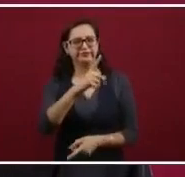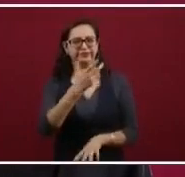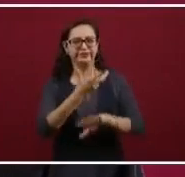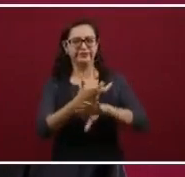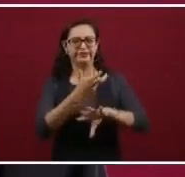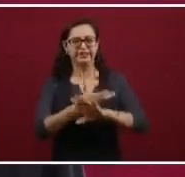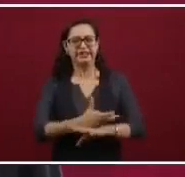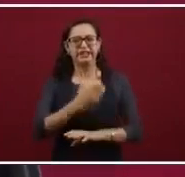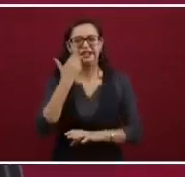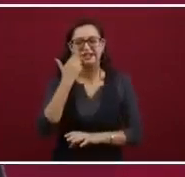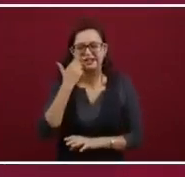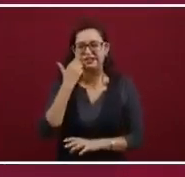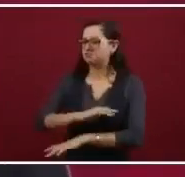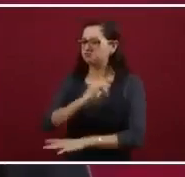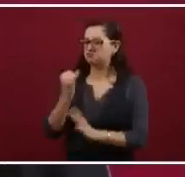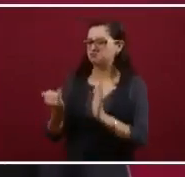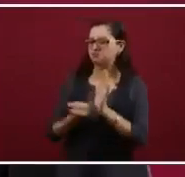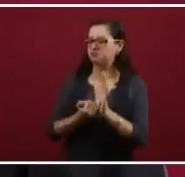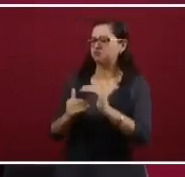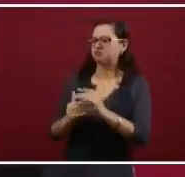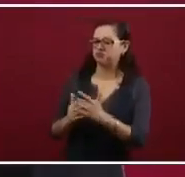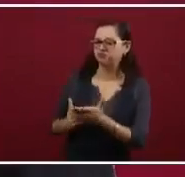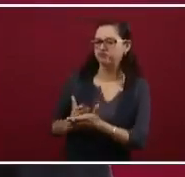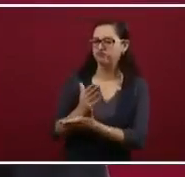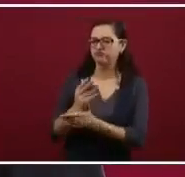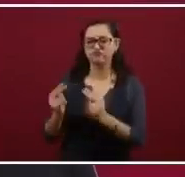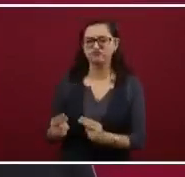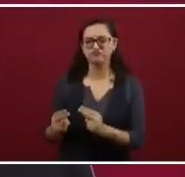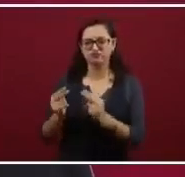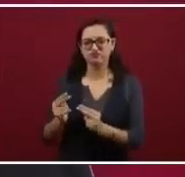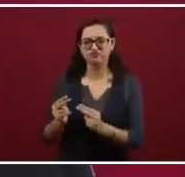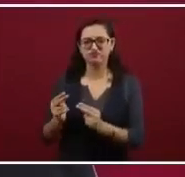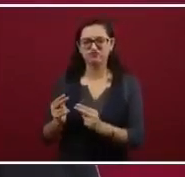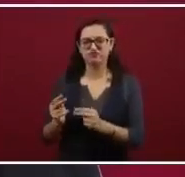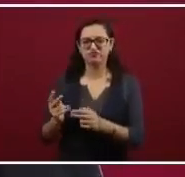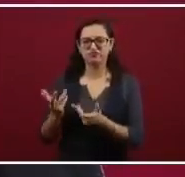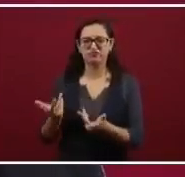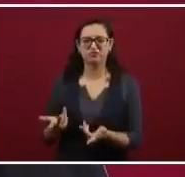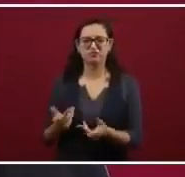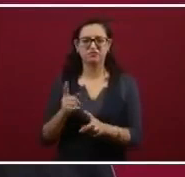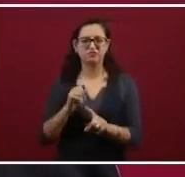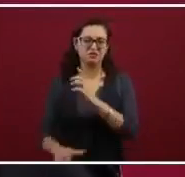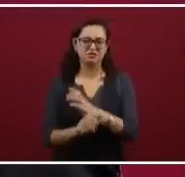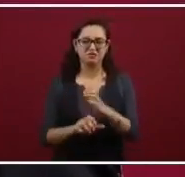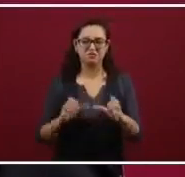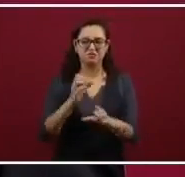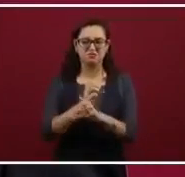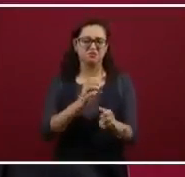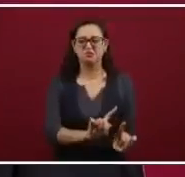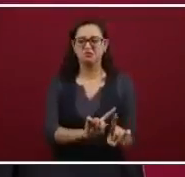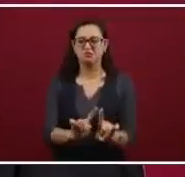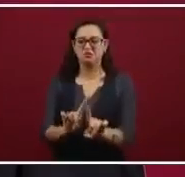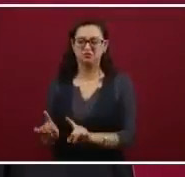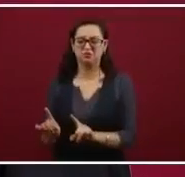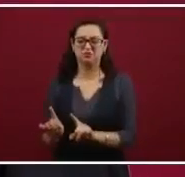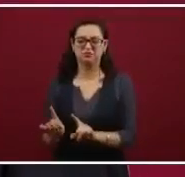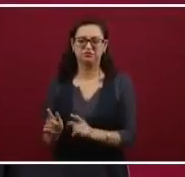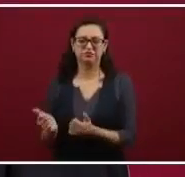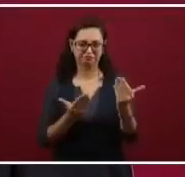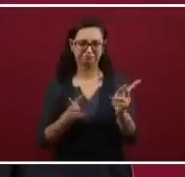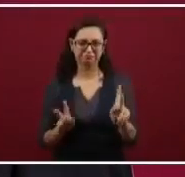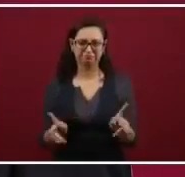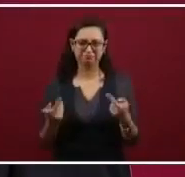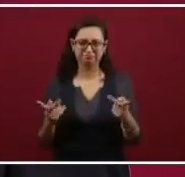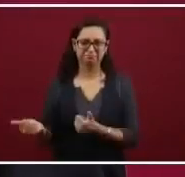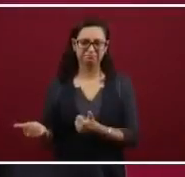de establecer tarifas, aranceles a las mercancías, a los productos que se